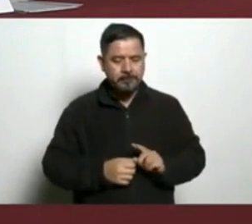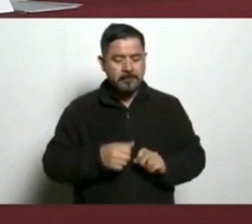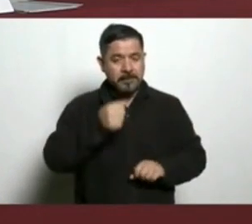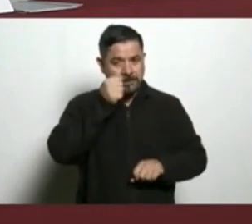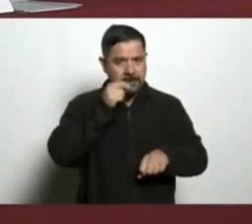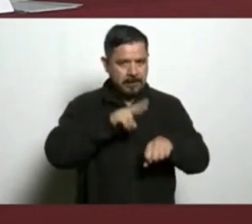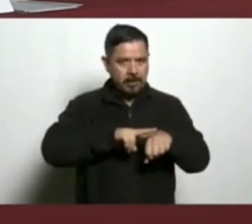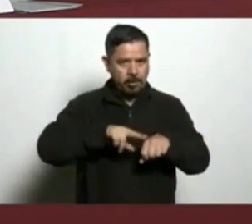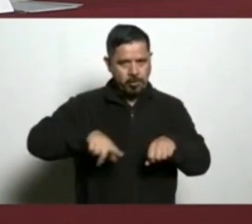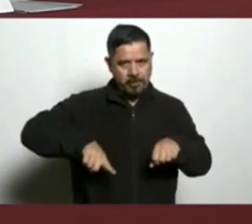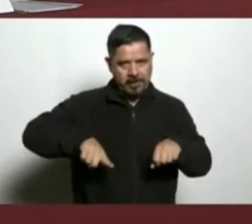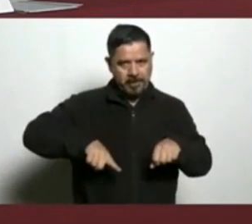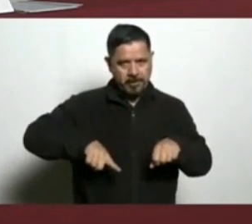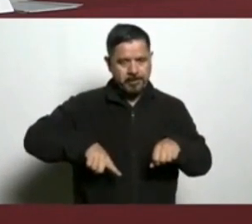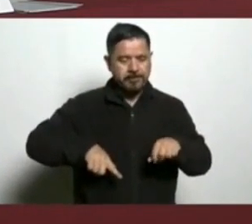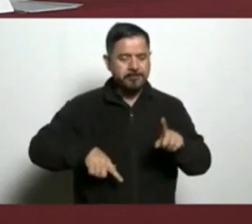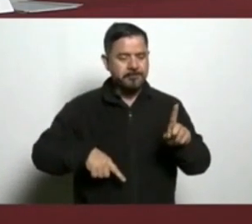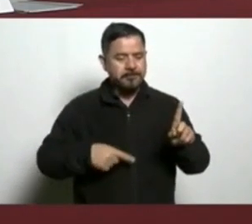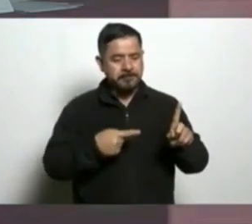Gobernación